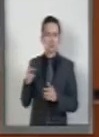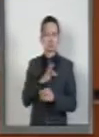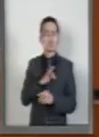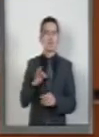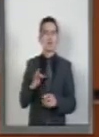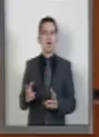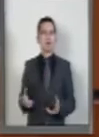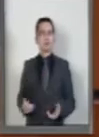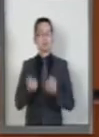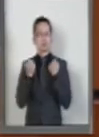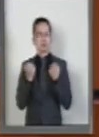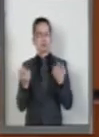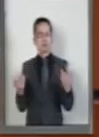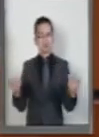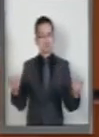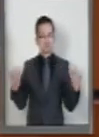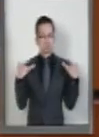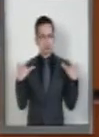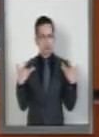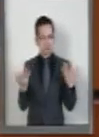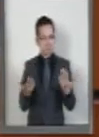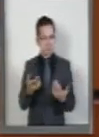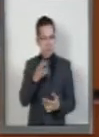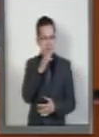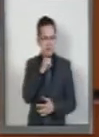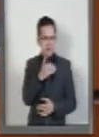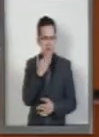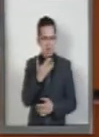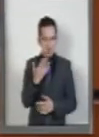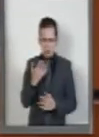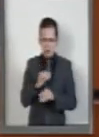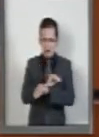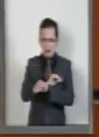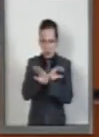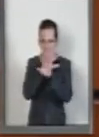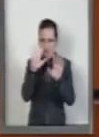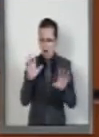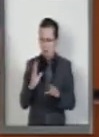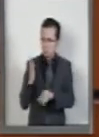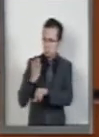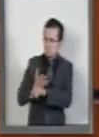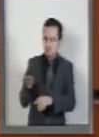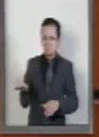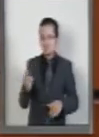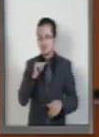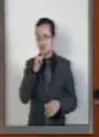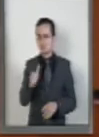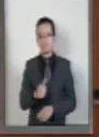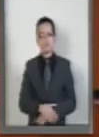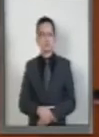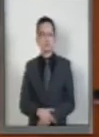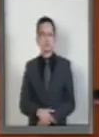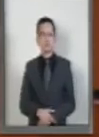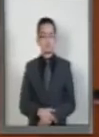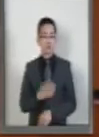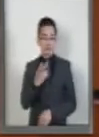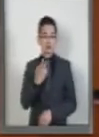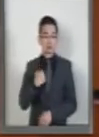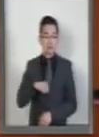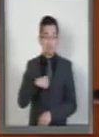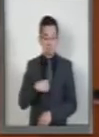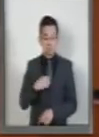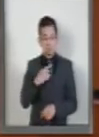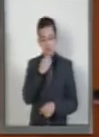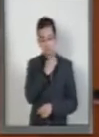para mantenerse en la opacidad y en la impunidad. Así lo señalamos, compañeras y